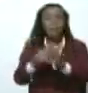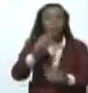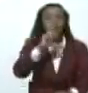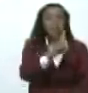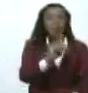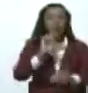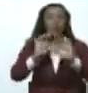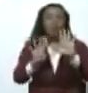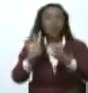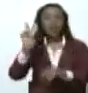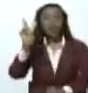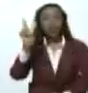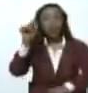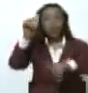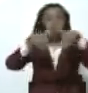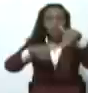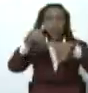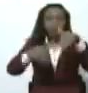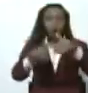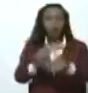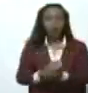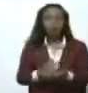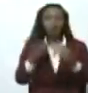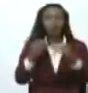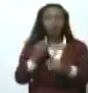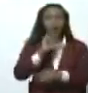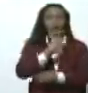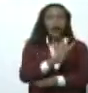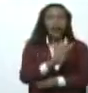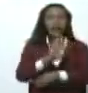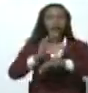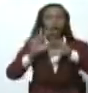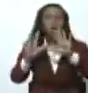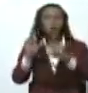396.192 votos, para un